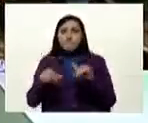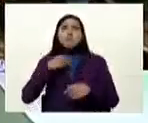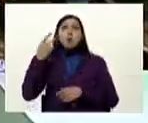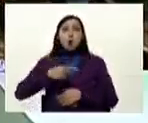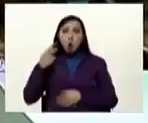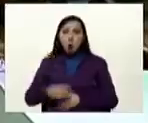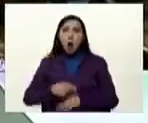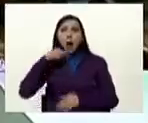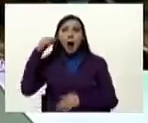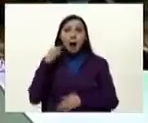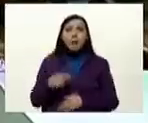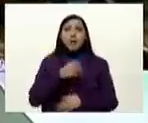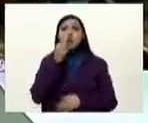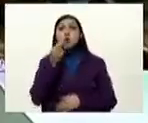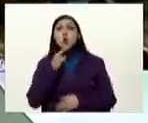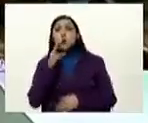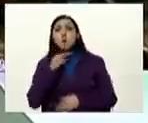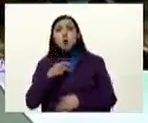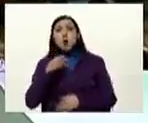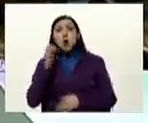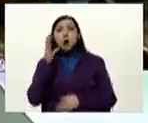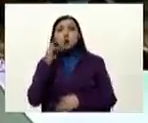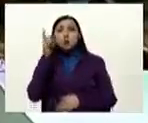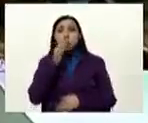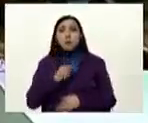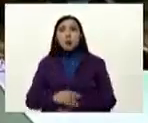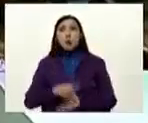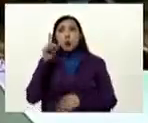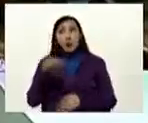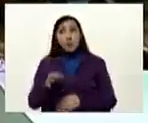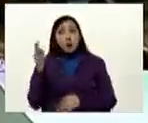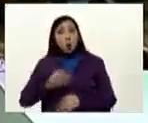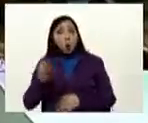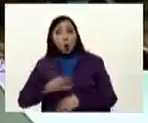original, el tricolor original,